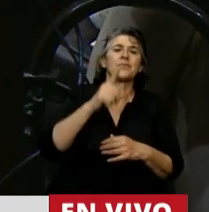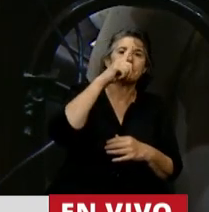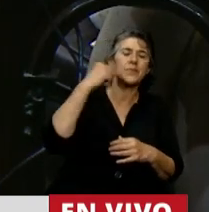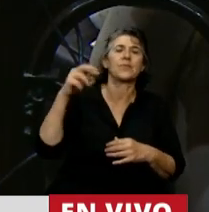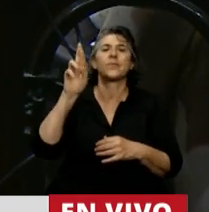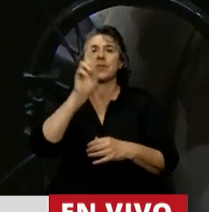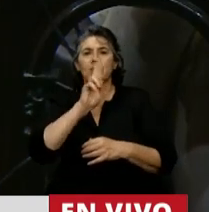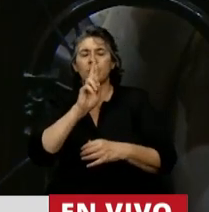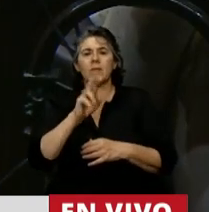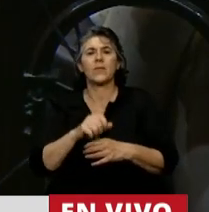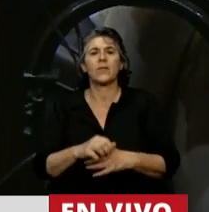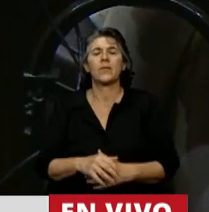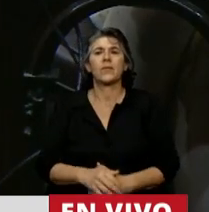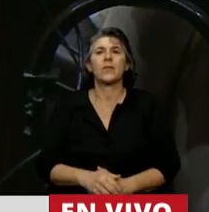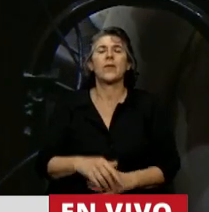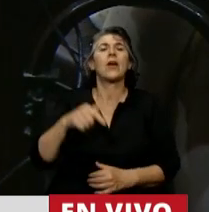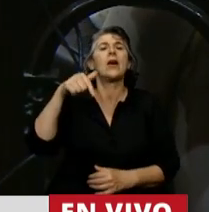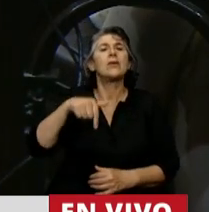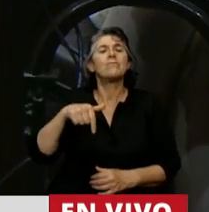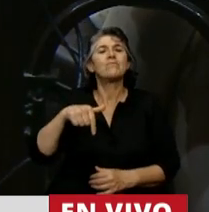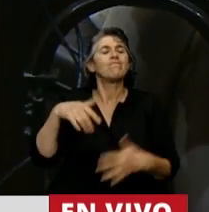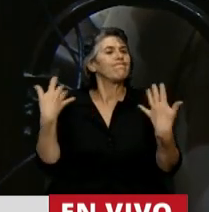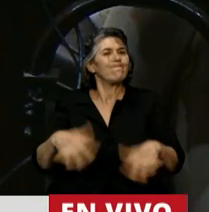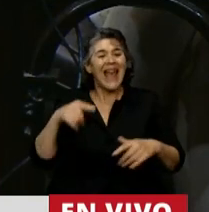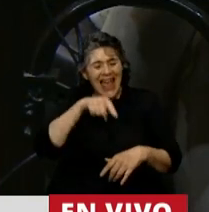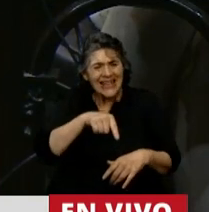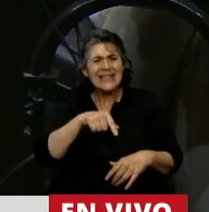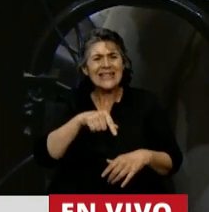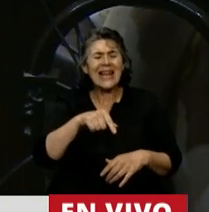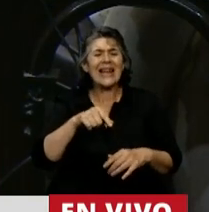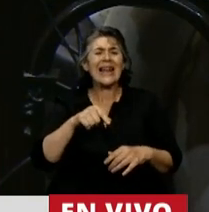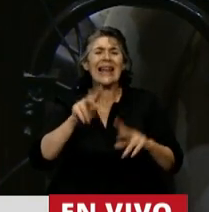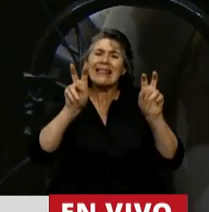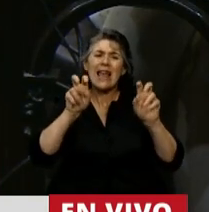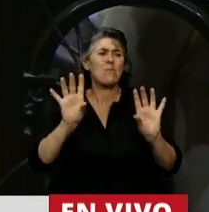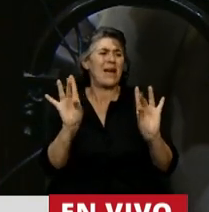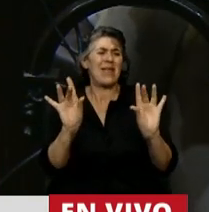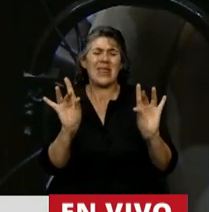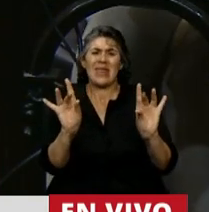hoy estamos frente a un tema muy complejo, muy difícil,